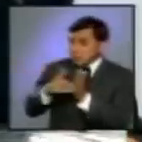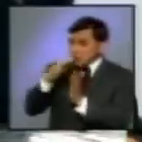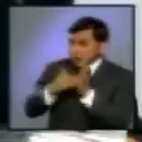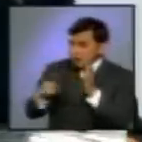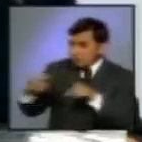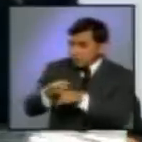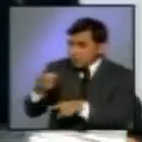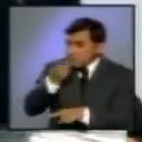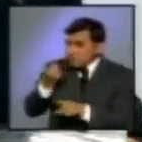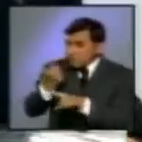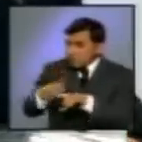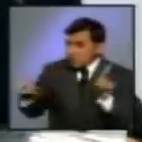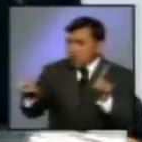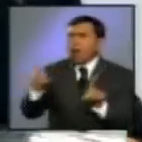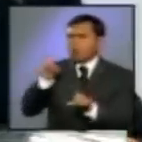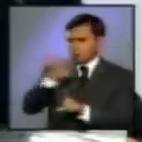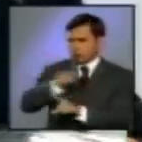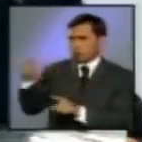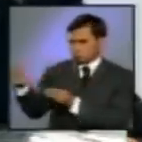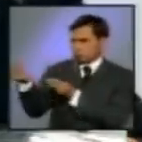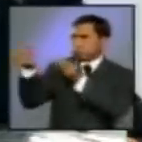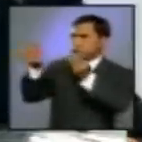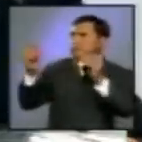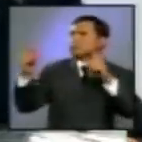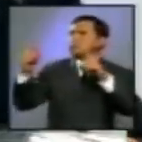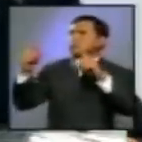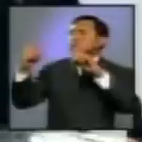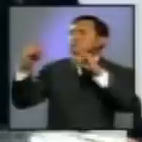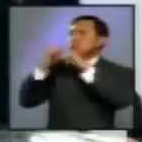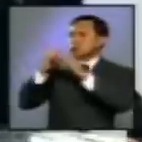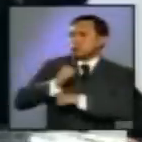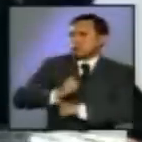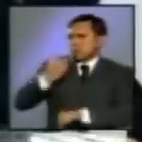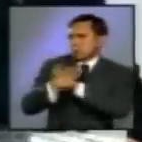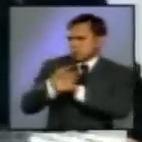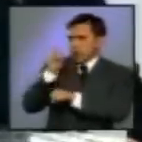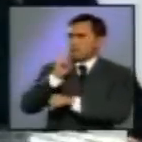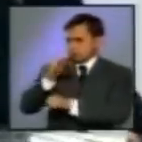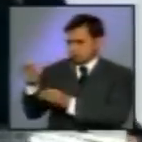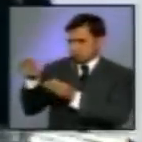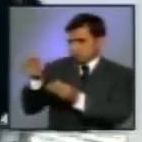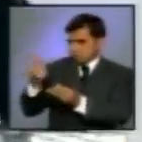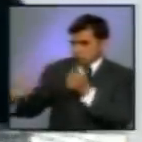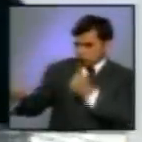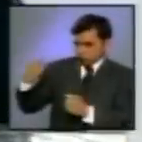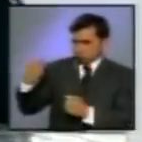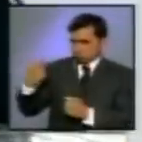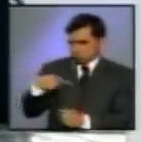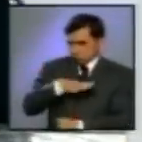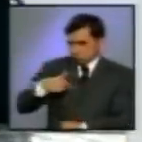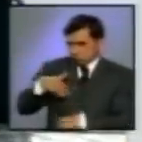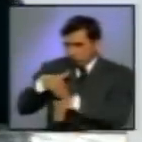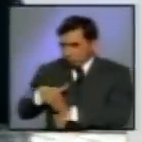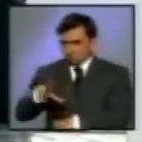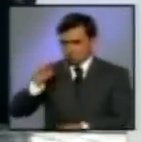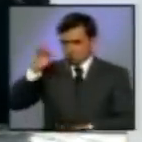correspondientes. No acepto una acusación que no tiene este fundamento. Pero quisiera regresar, si me permiten, a